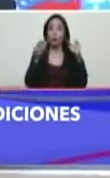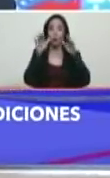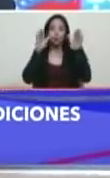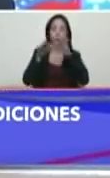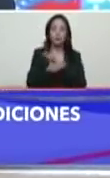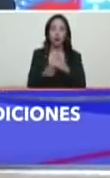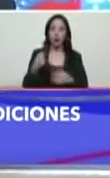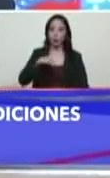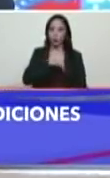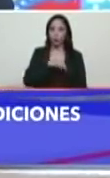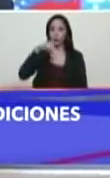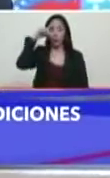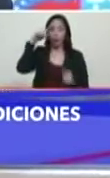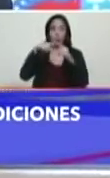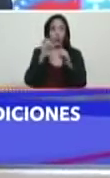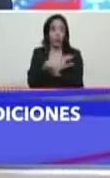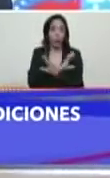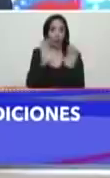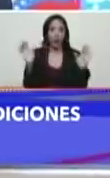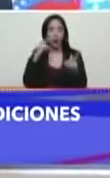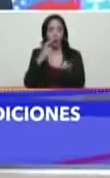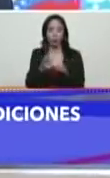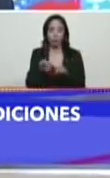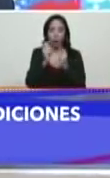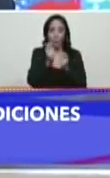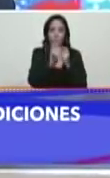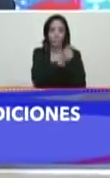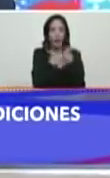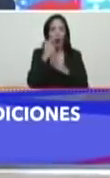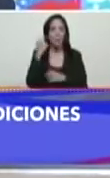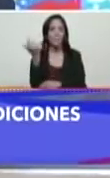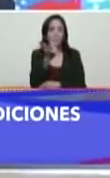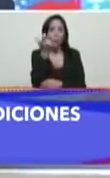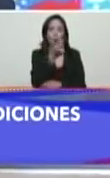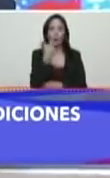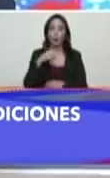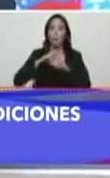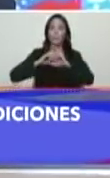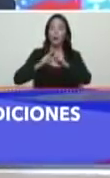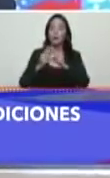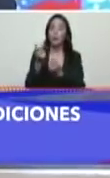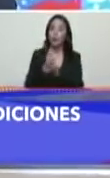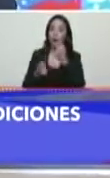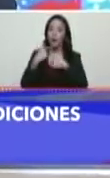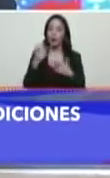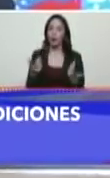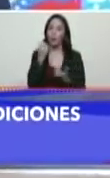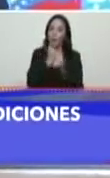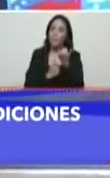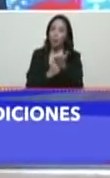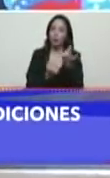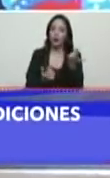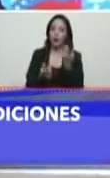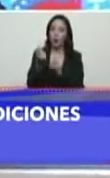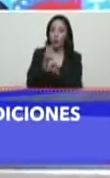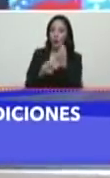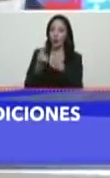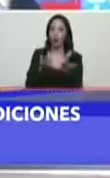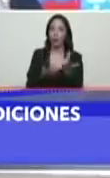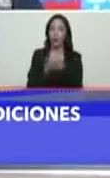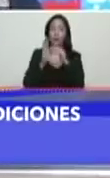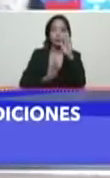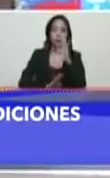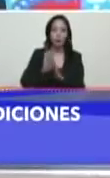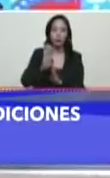nosotros tenemos que ir a la búsqueda de ellos para garantizarle el crédito oportuno, el apoyo técnico para su